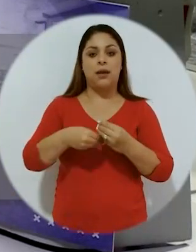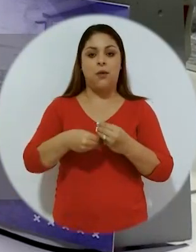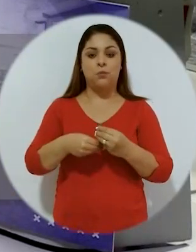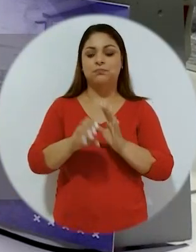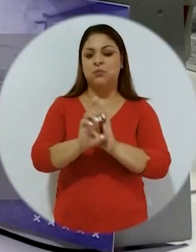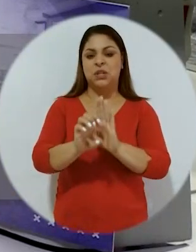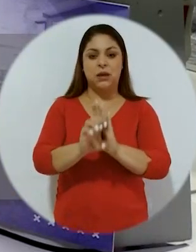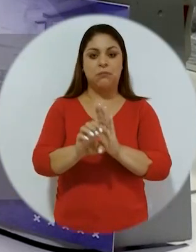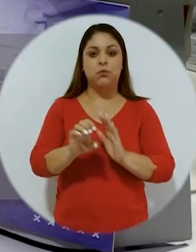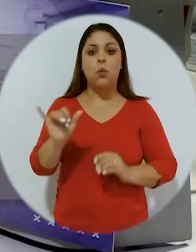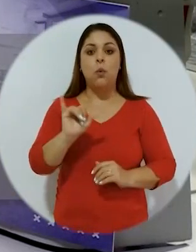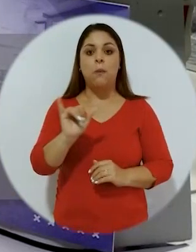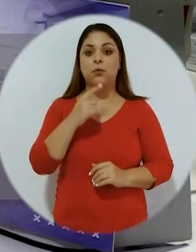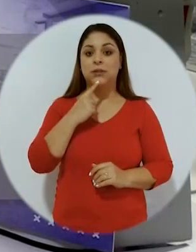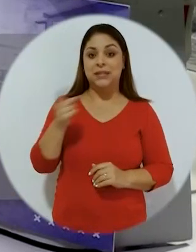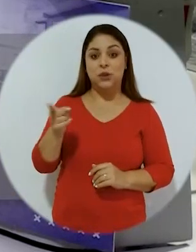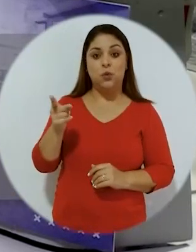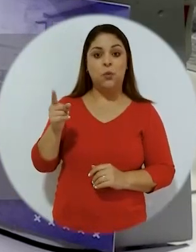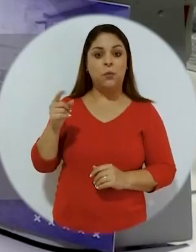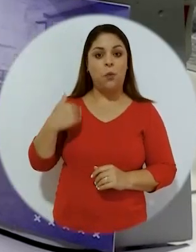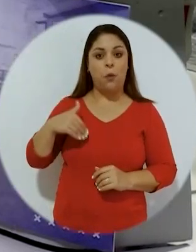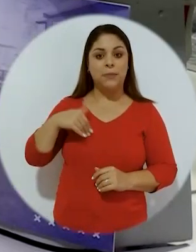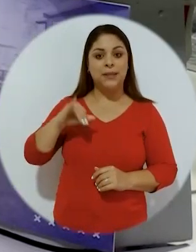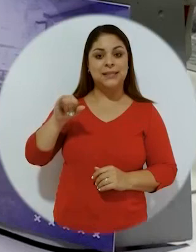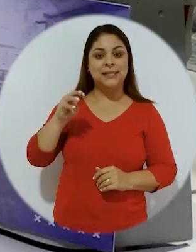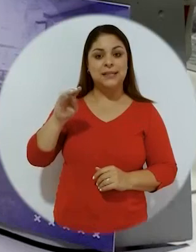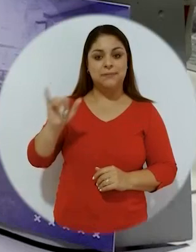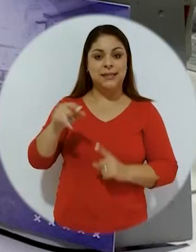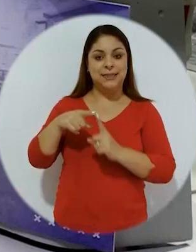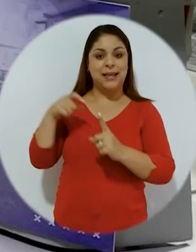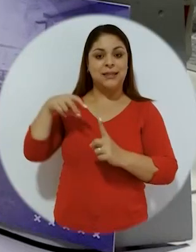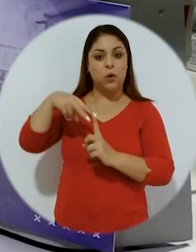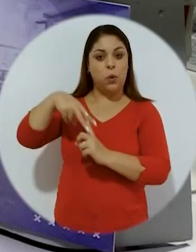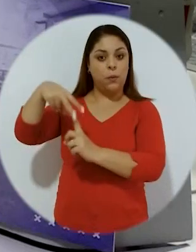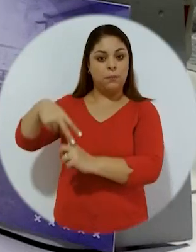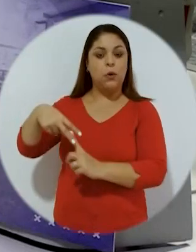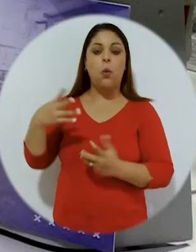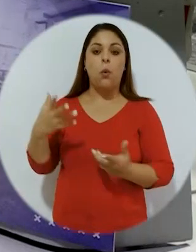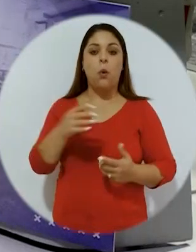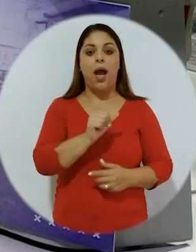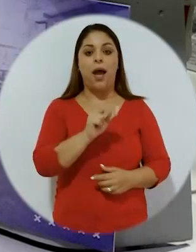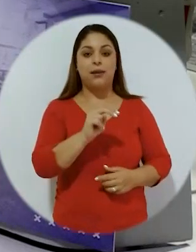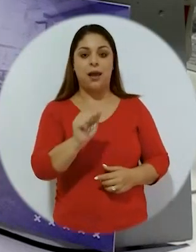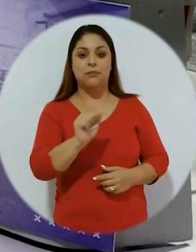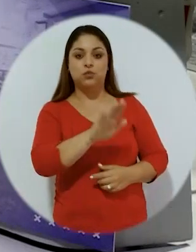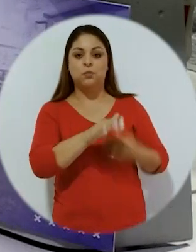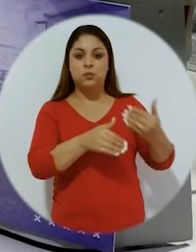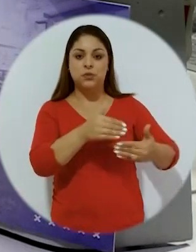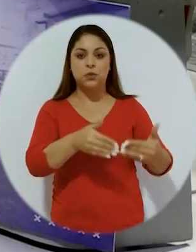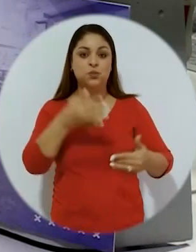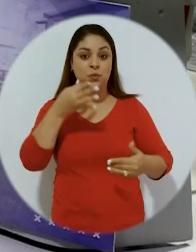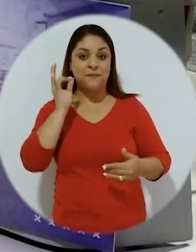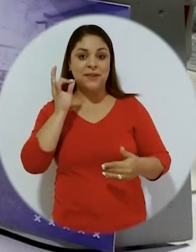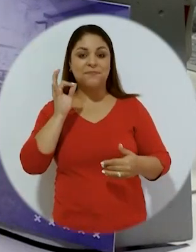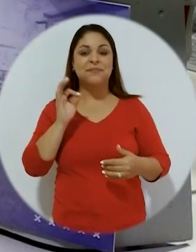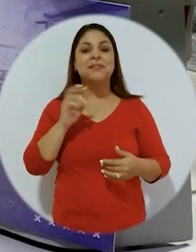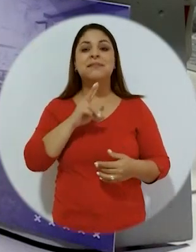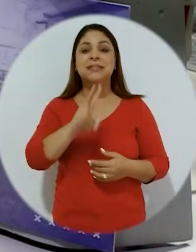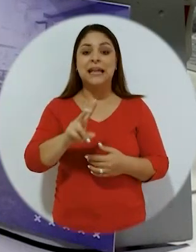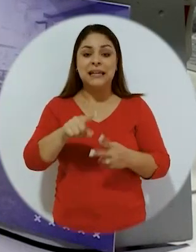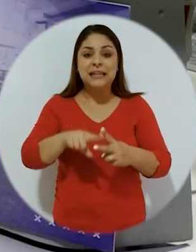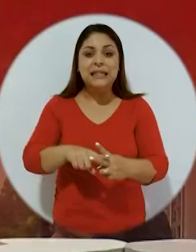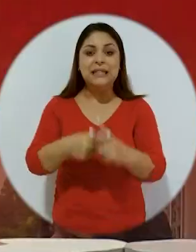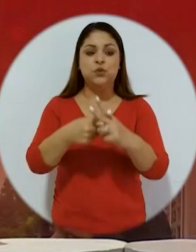agregado, como por ejemplo lo que nos estaba comentando Jimmy en Tarrazú, o lo que nos comentó Ana en el proceso del café, ¿verdad? En un